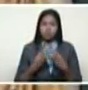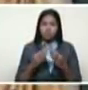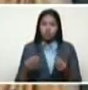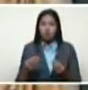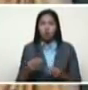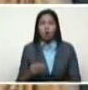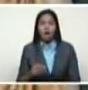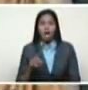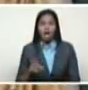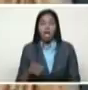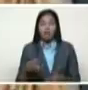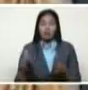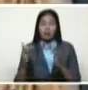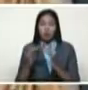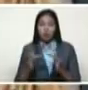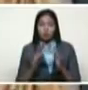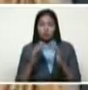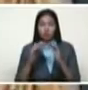Estados Unidos y Venezuela,